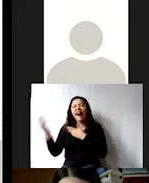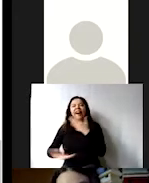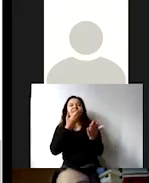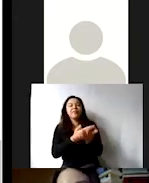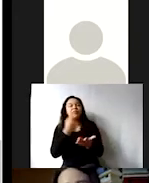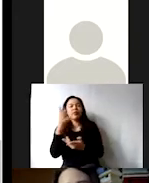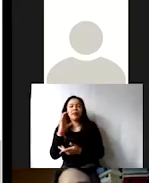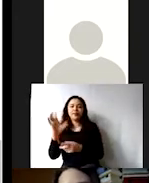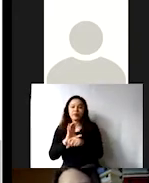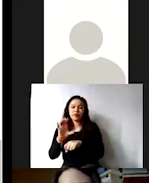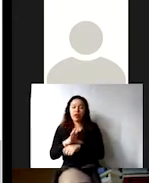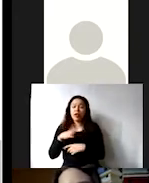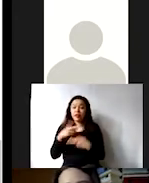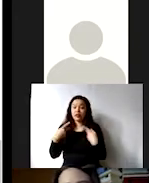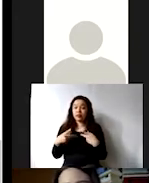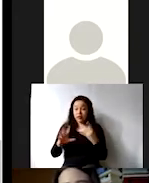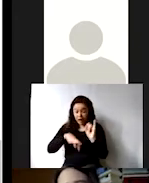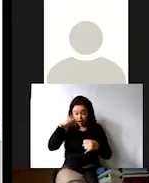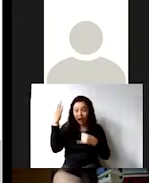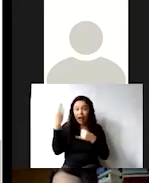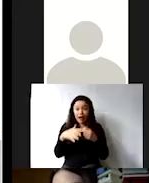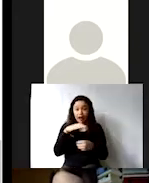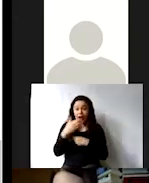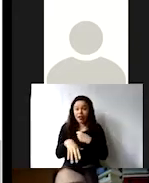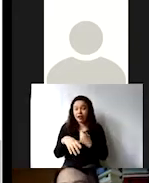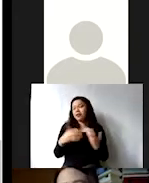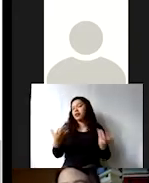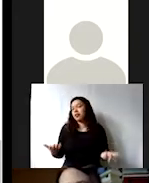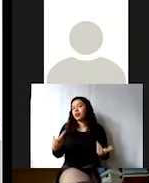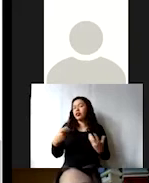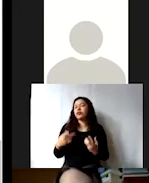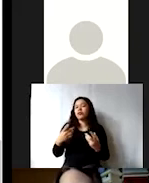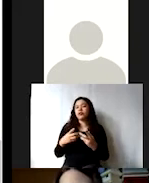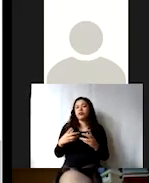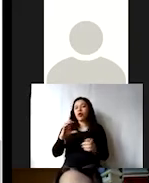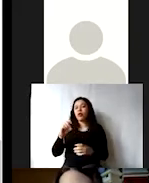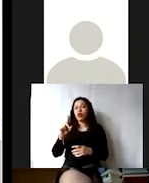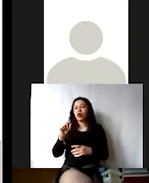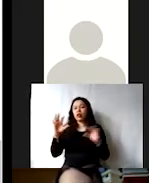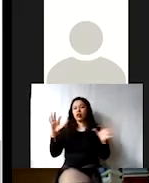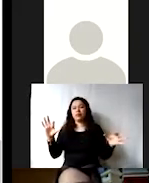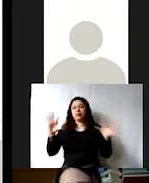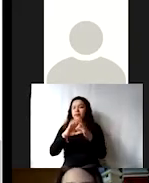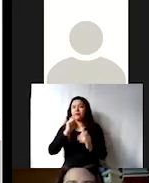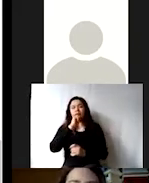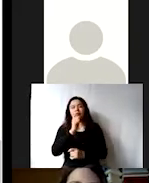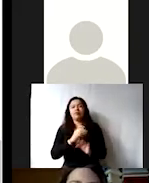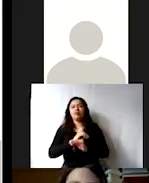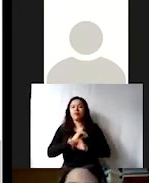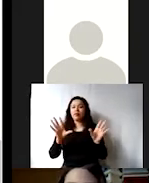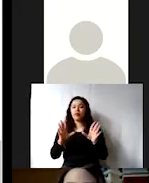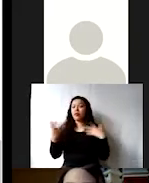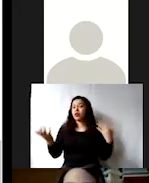que quedó dentro de las finalistas y pues bueno, que tenían esta identificación de los ODS muy, muy clara. Y cada